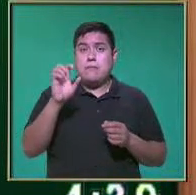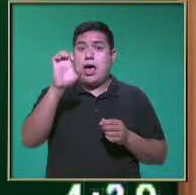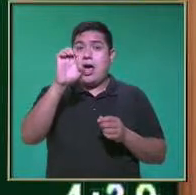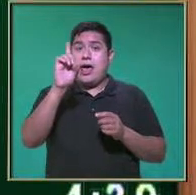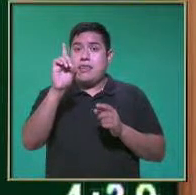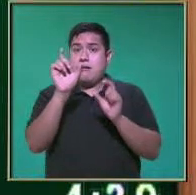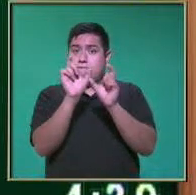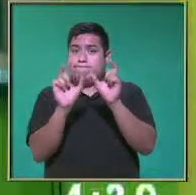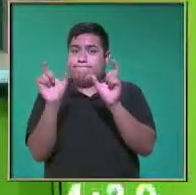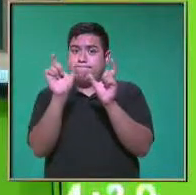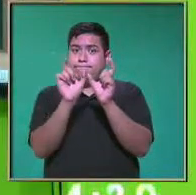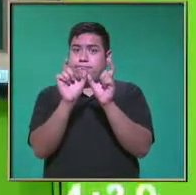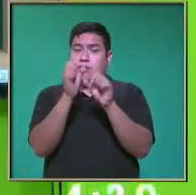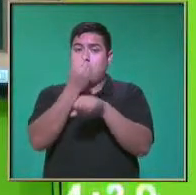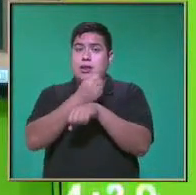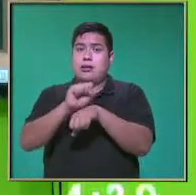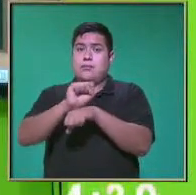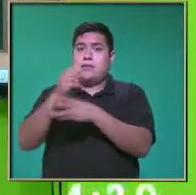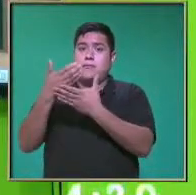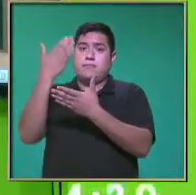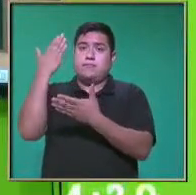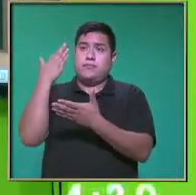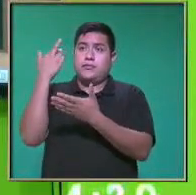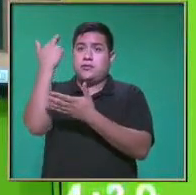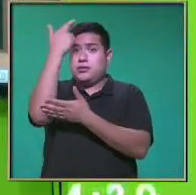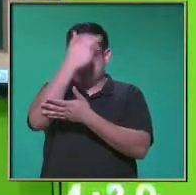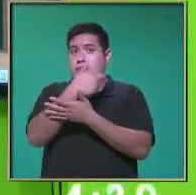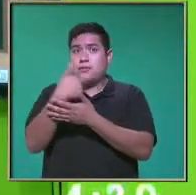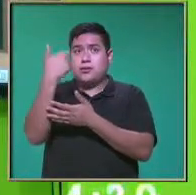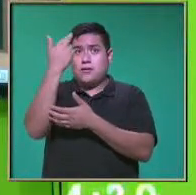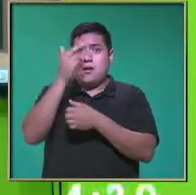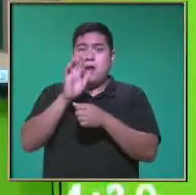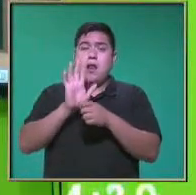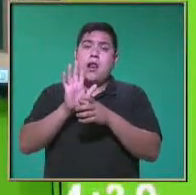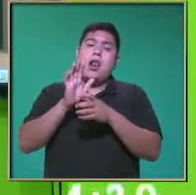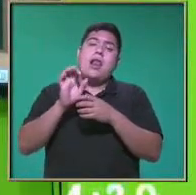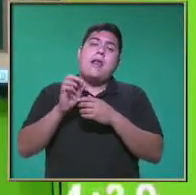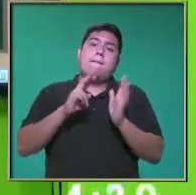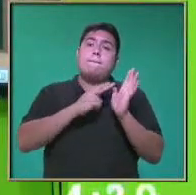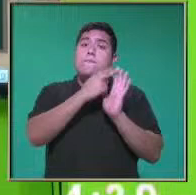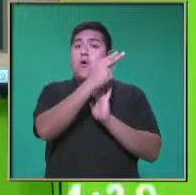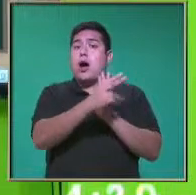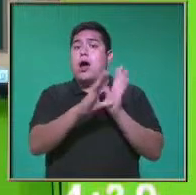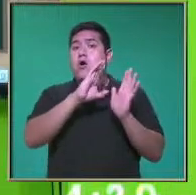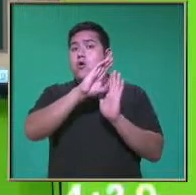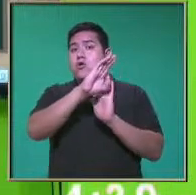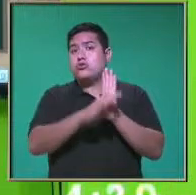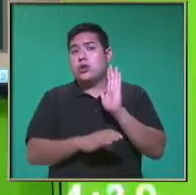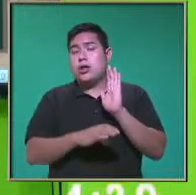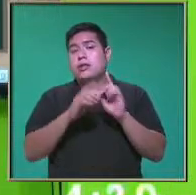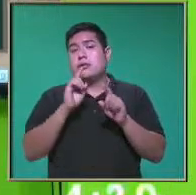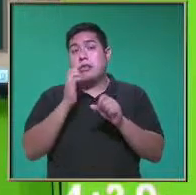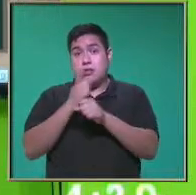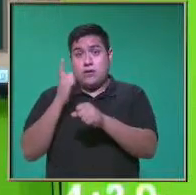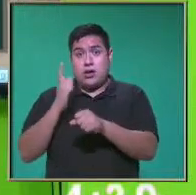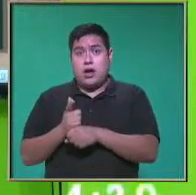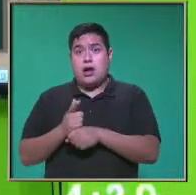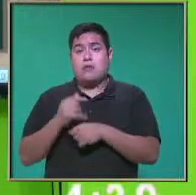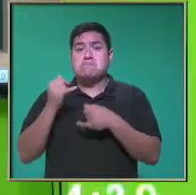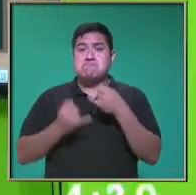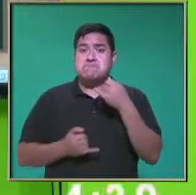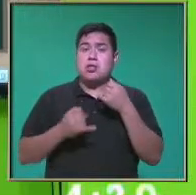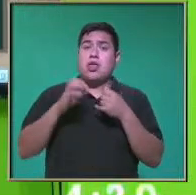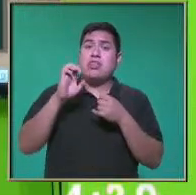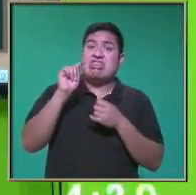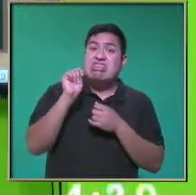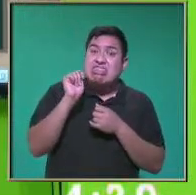ed. Y la semana pasada estuvimos revisando cuáles eran las consonantes con las que podríamos identificar si la terminación se iba a pronunciar como